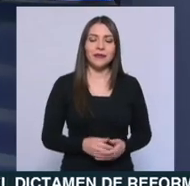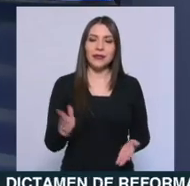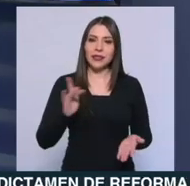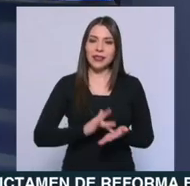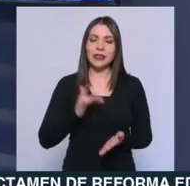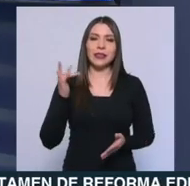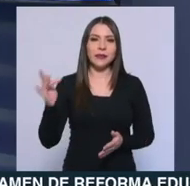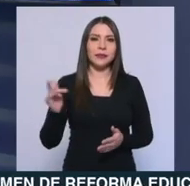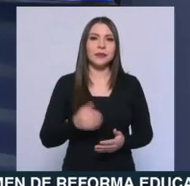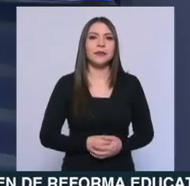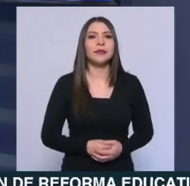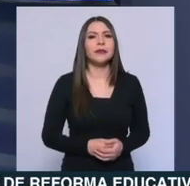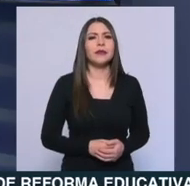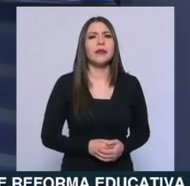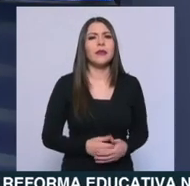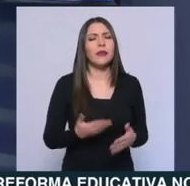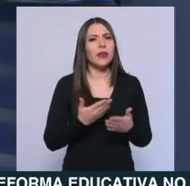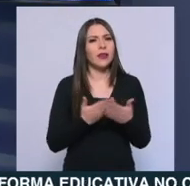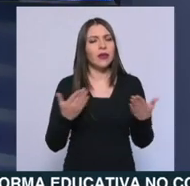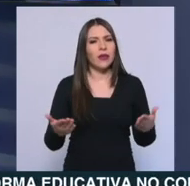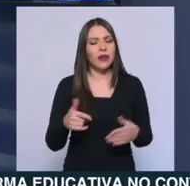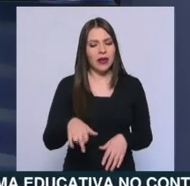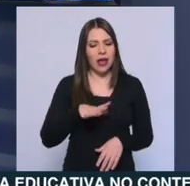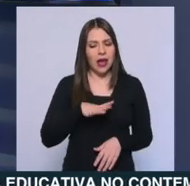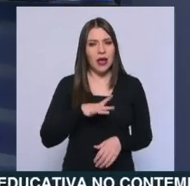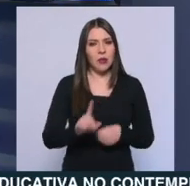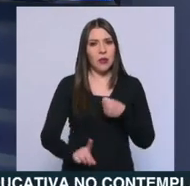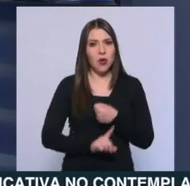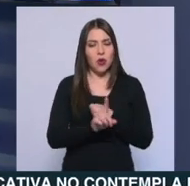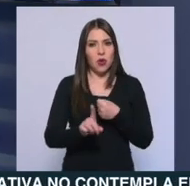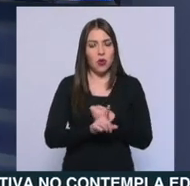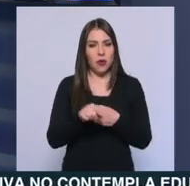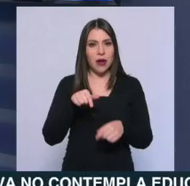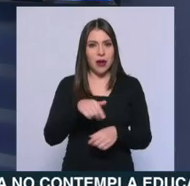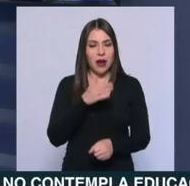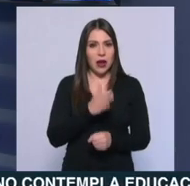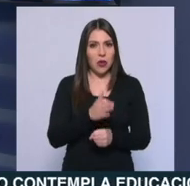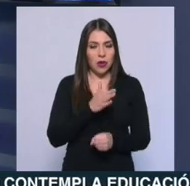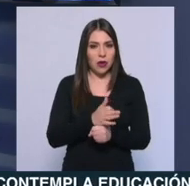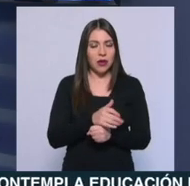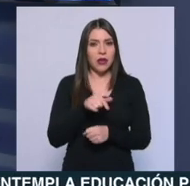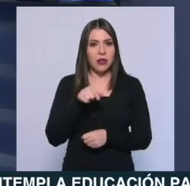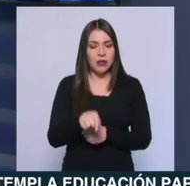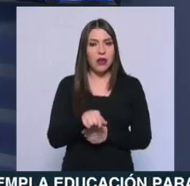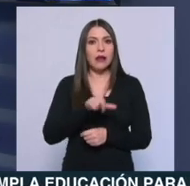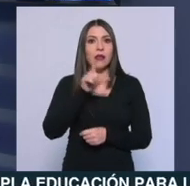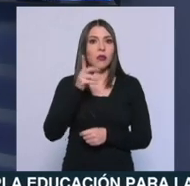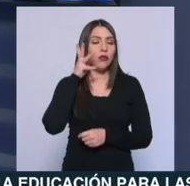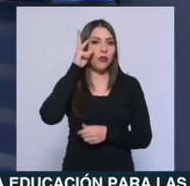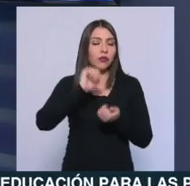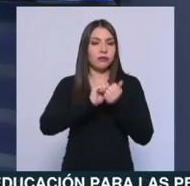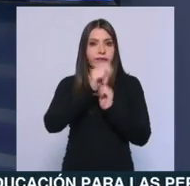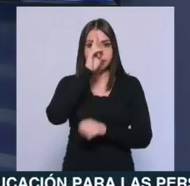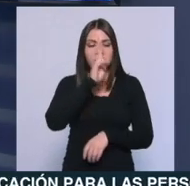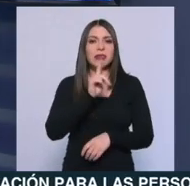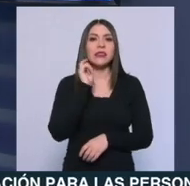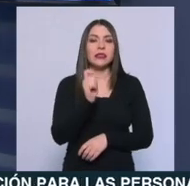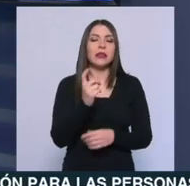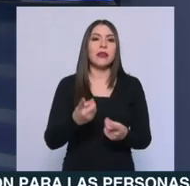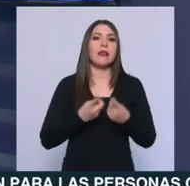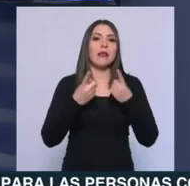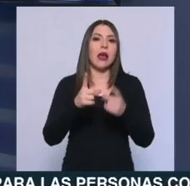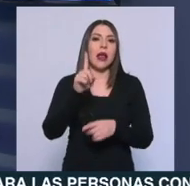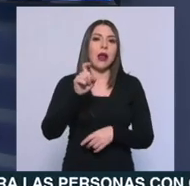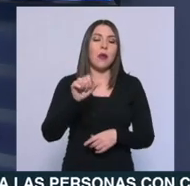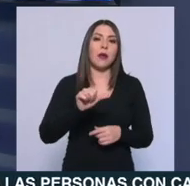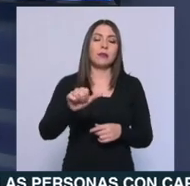Uno de los grandes problemas del presente y que se va a agudizar en el futuro es sin duda el garantizar el acceso al agua para la población. Y es por ello que el gobierno de la